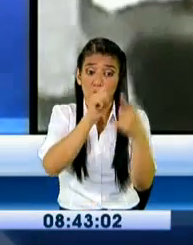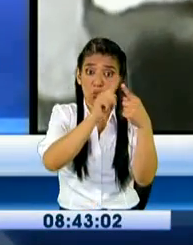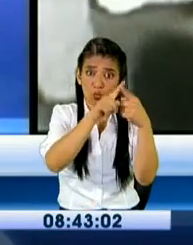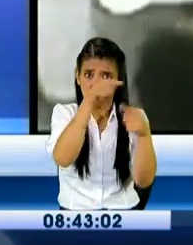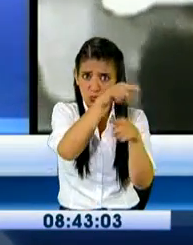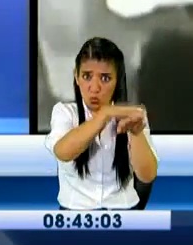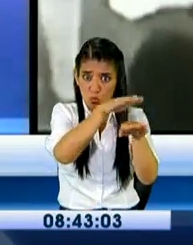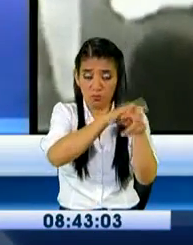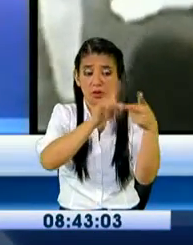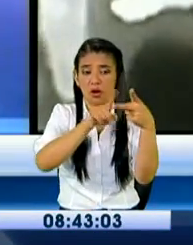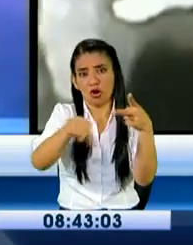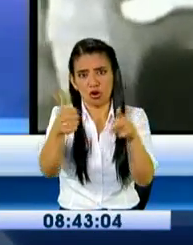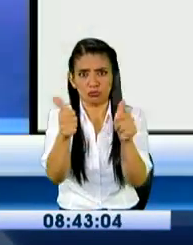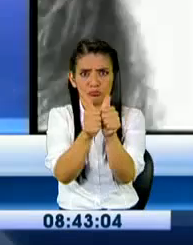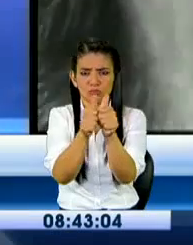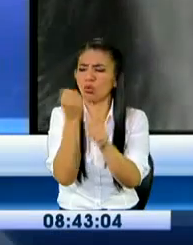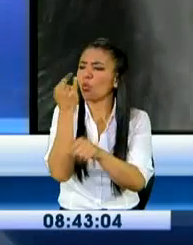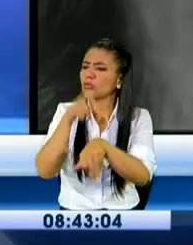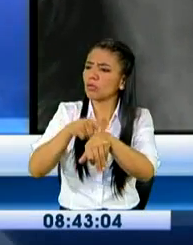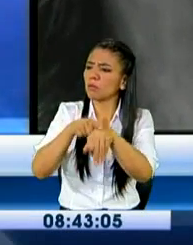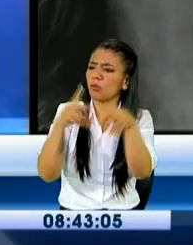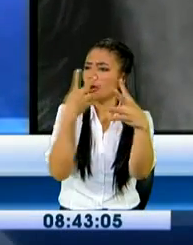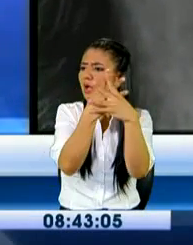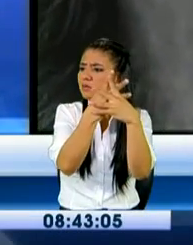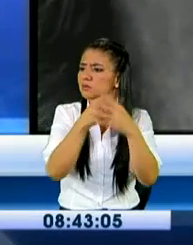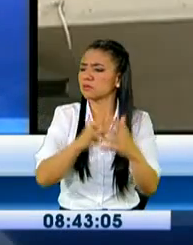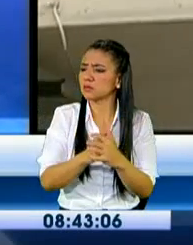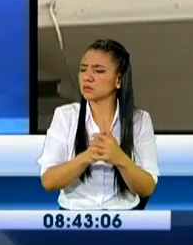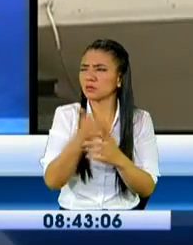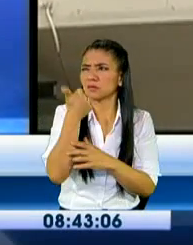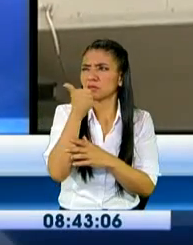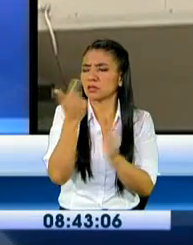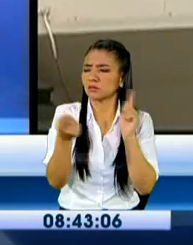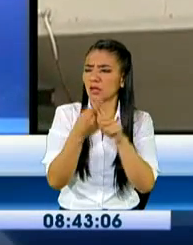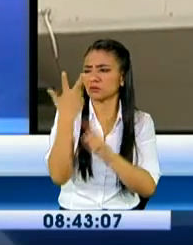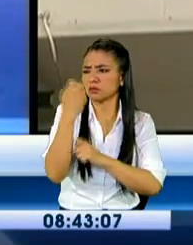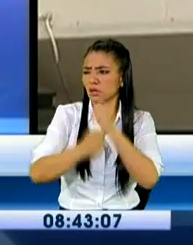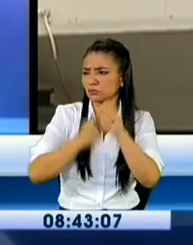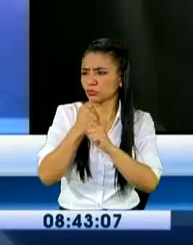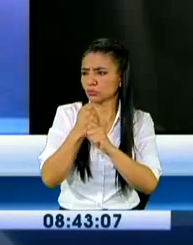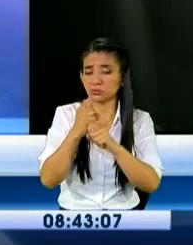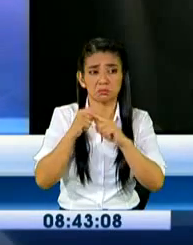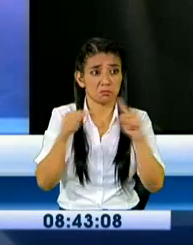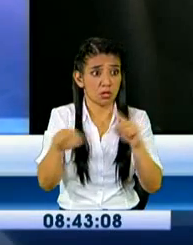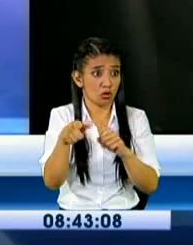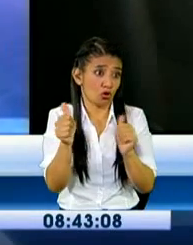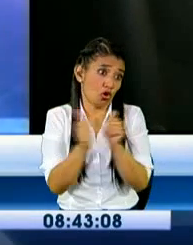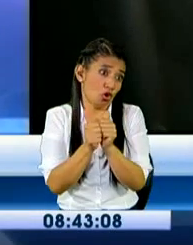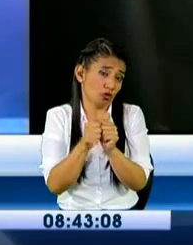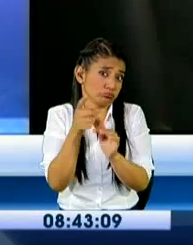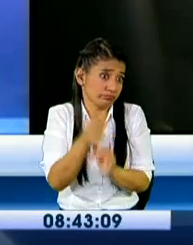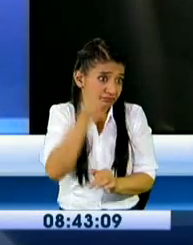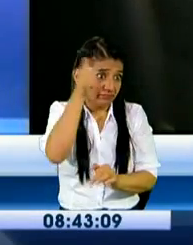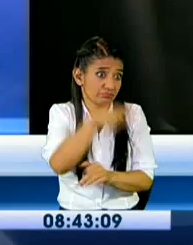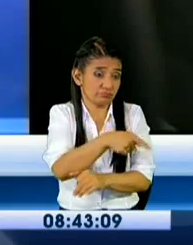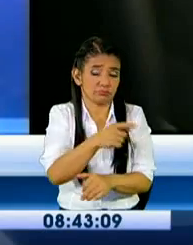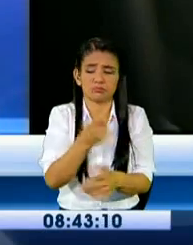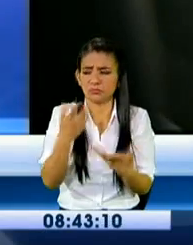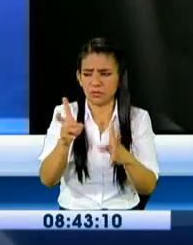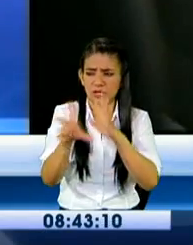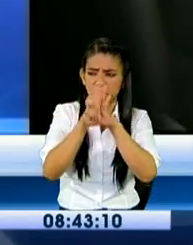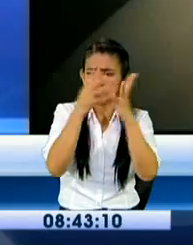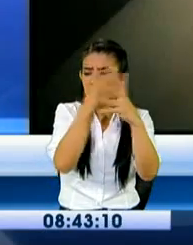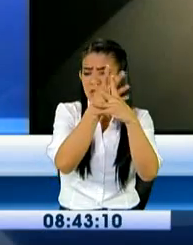como cómplice. ¿Cuánto es la pena por homicidio? De 10 a 13 años. ¿En caso de tentativa? Lo que establece el